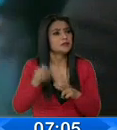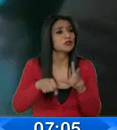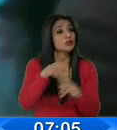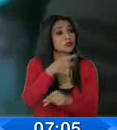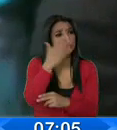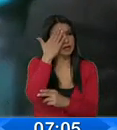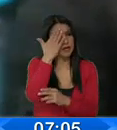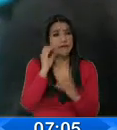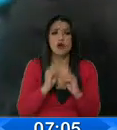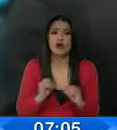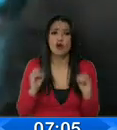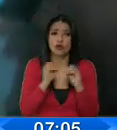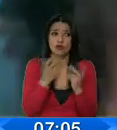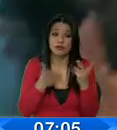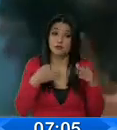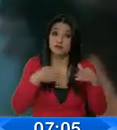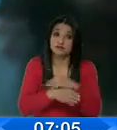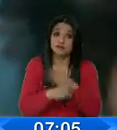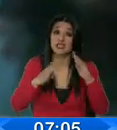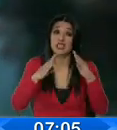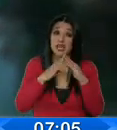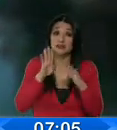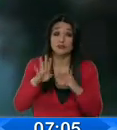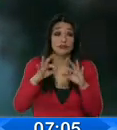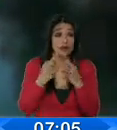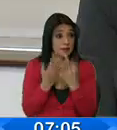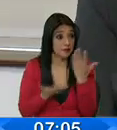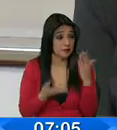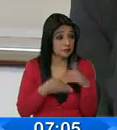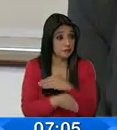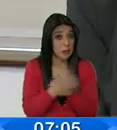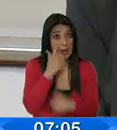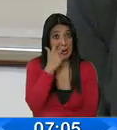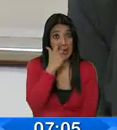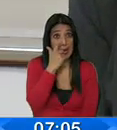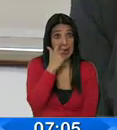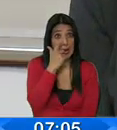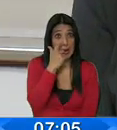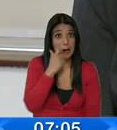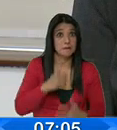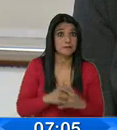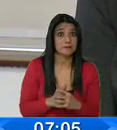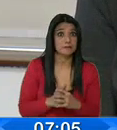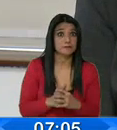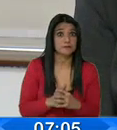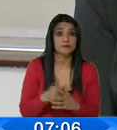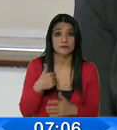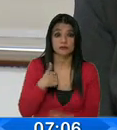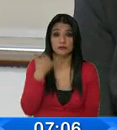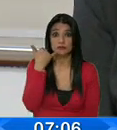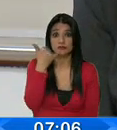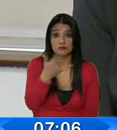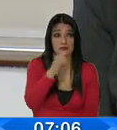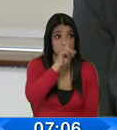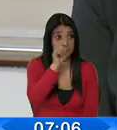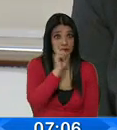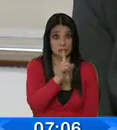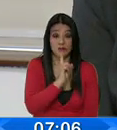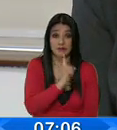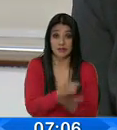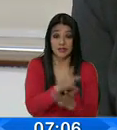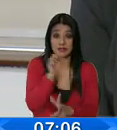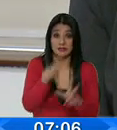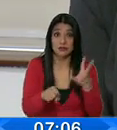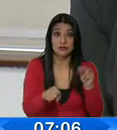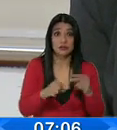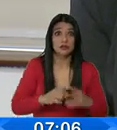o si se practicaron allanamientos a su casa o a la de sus familiares. Creo que no, yo lo he llamado para preguntar si es que ese allanamiento se ha dado. Me